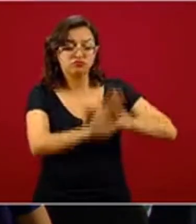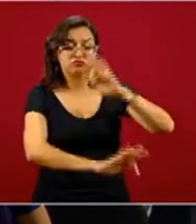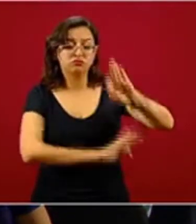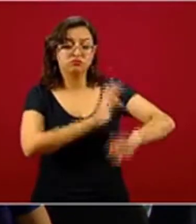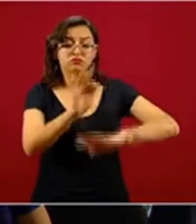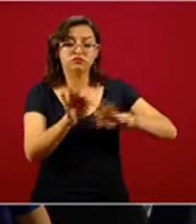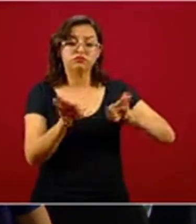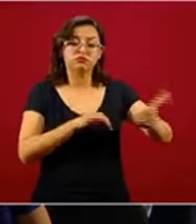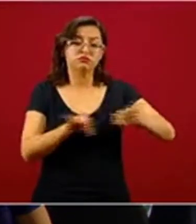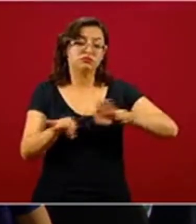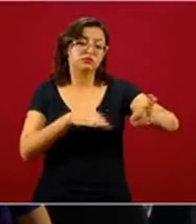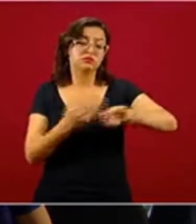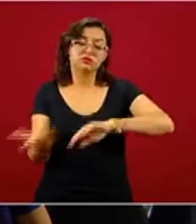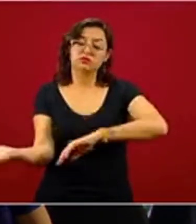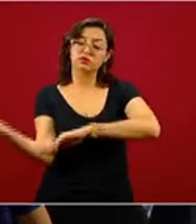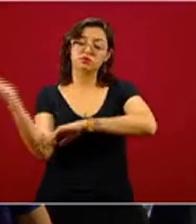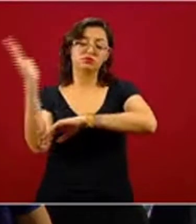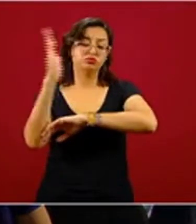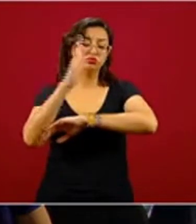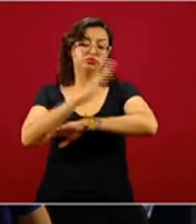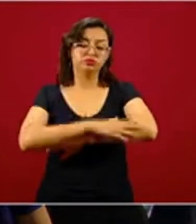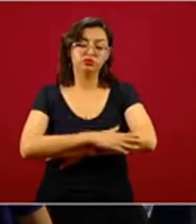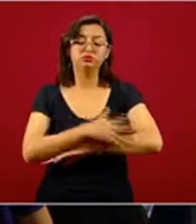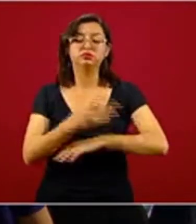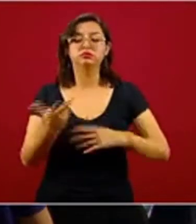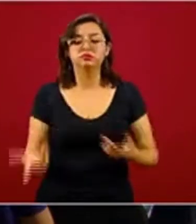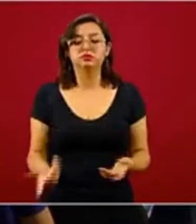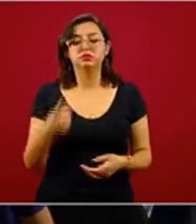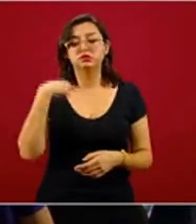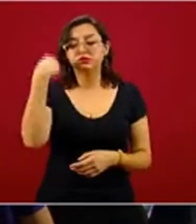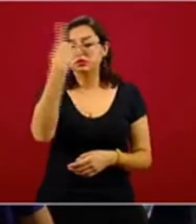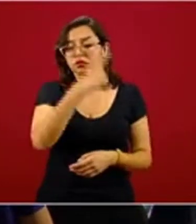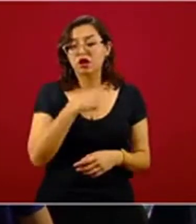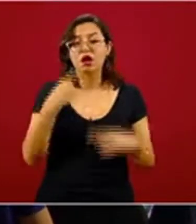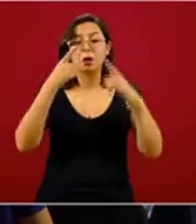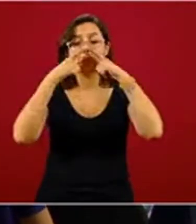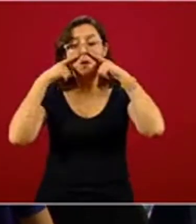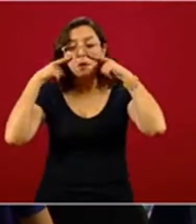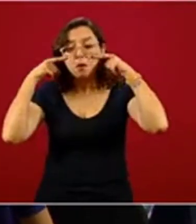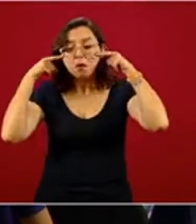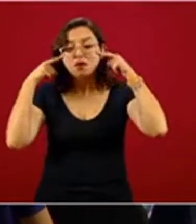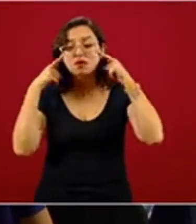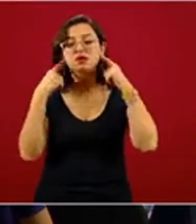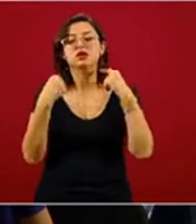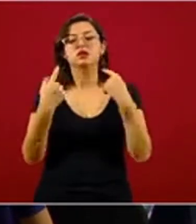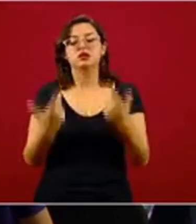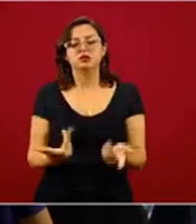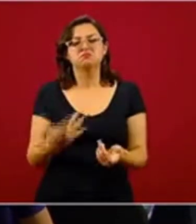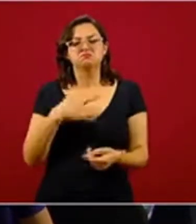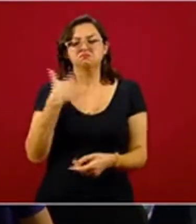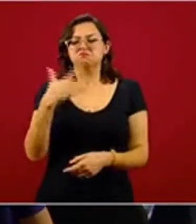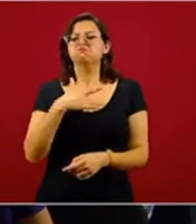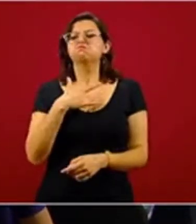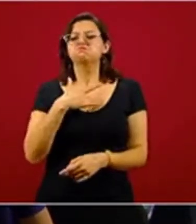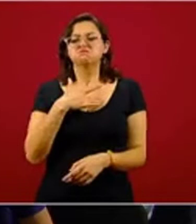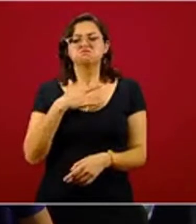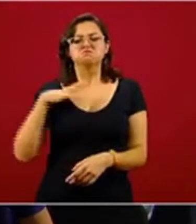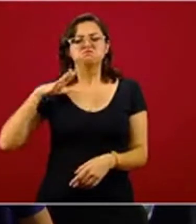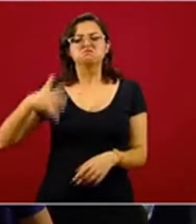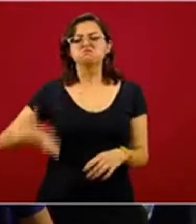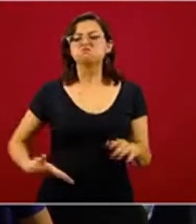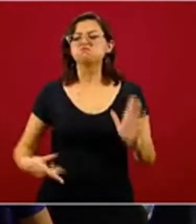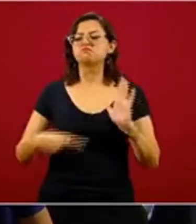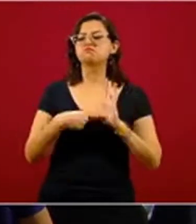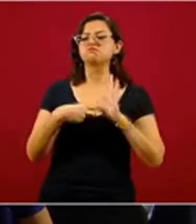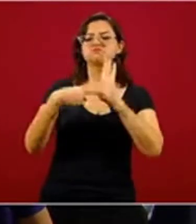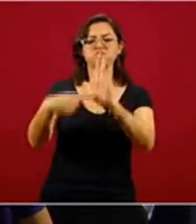jornadas largas. Son quienes vemos con sus rostros marcados y con una marca de orgullo, como ellos la presentan,